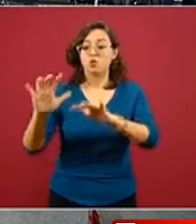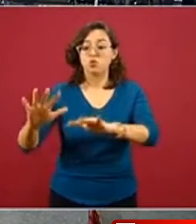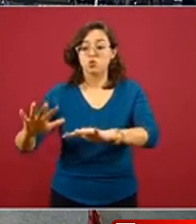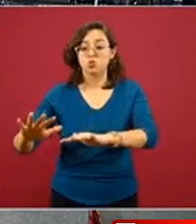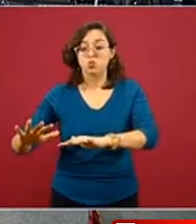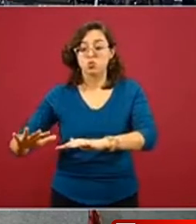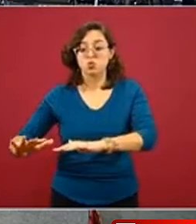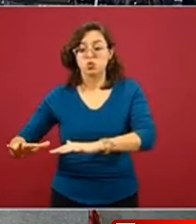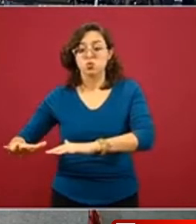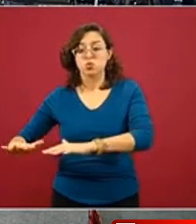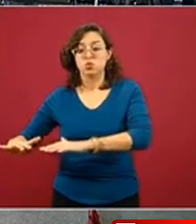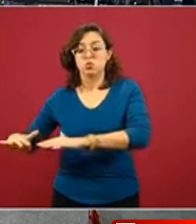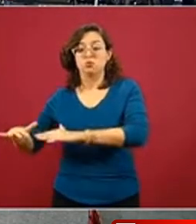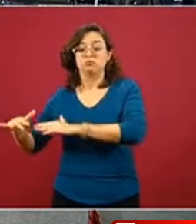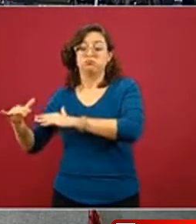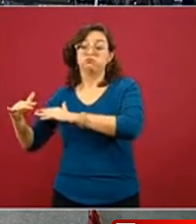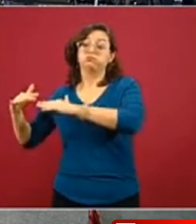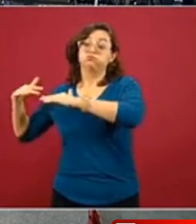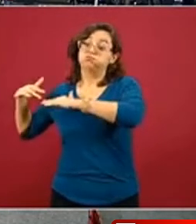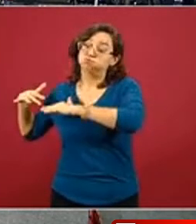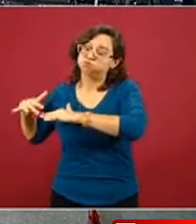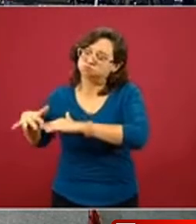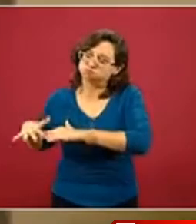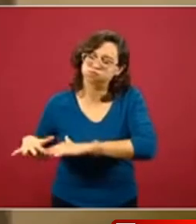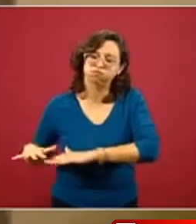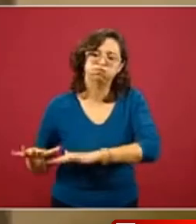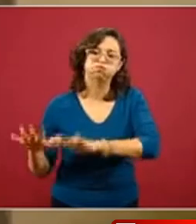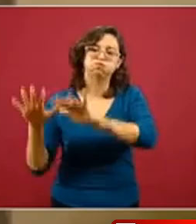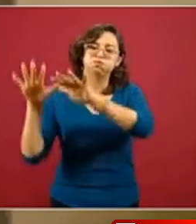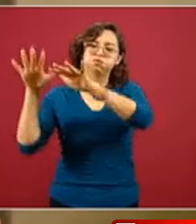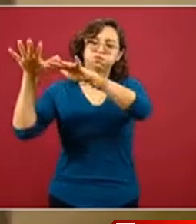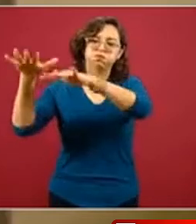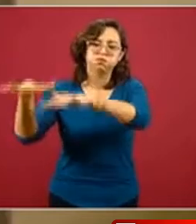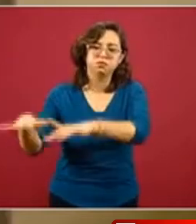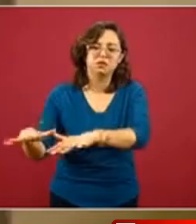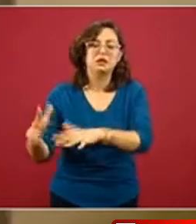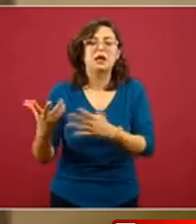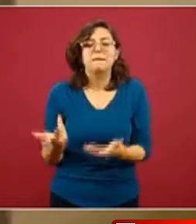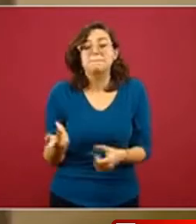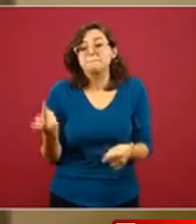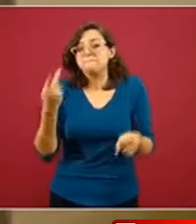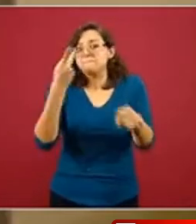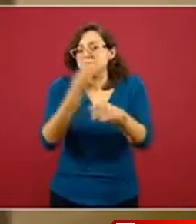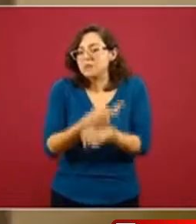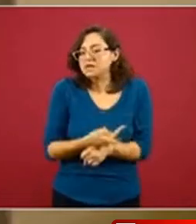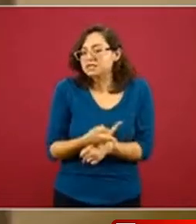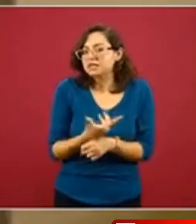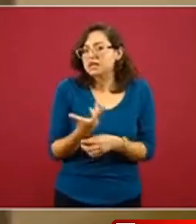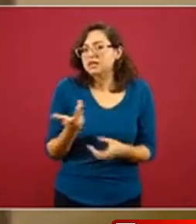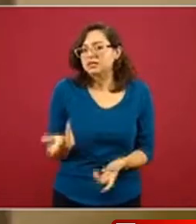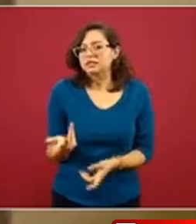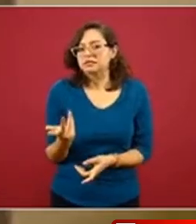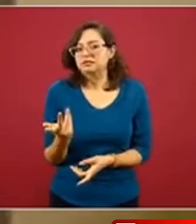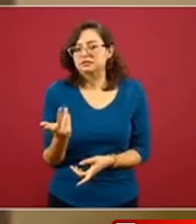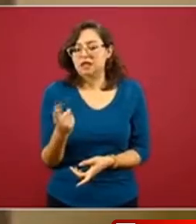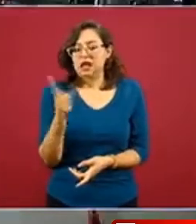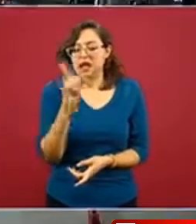lleva varias horas. La Secretaría de Salud está haciendo algo para revisar la infraestructura de